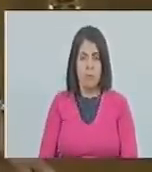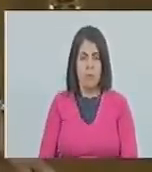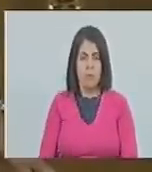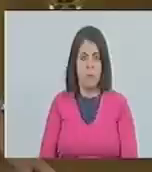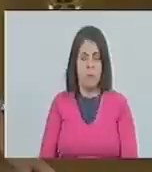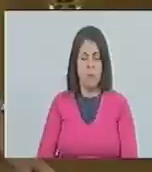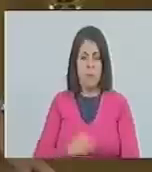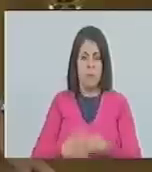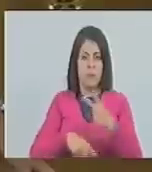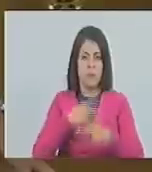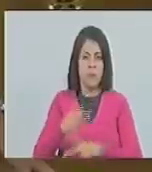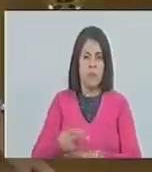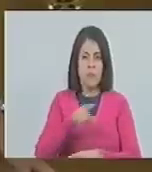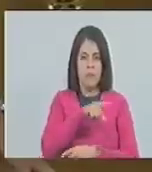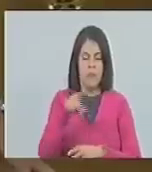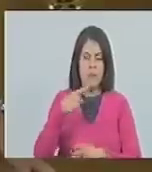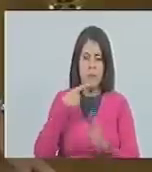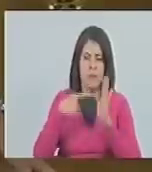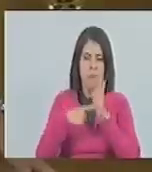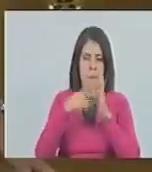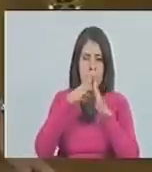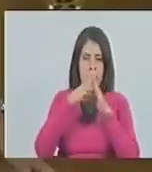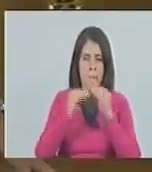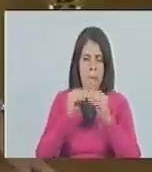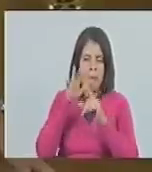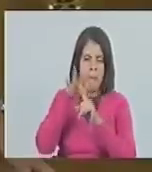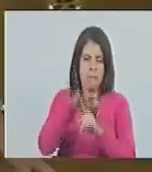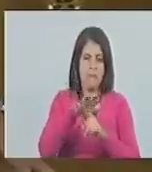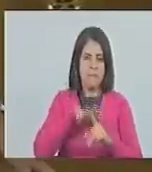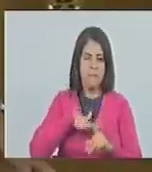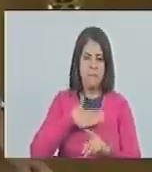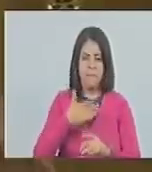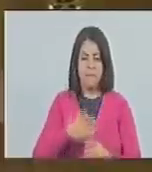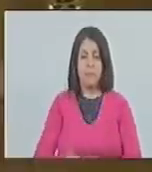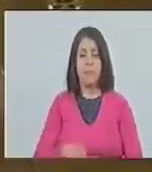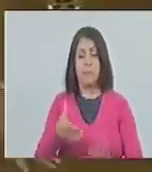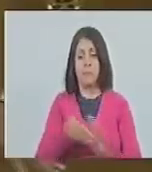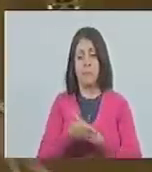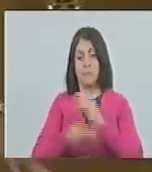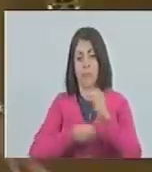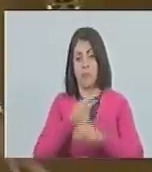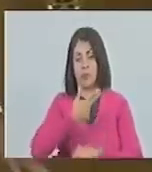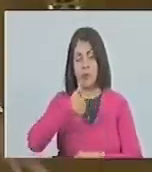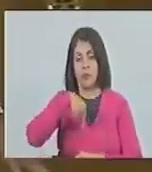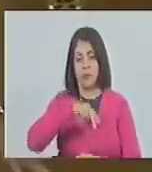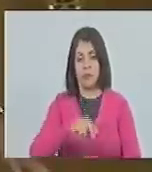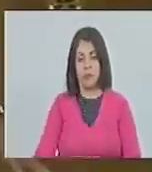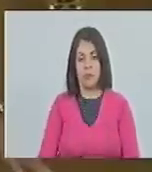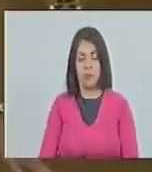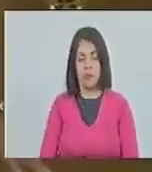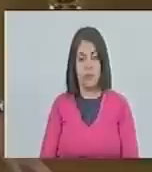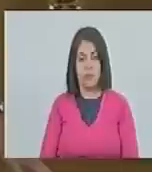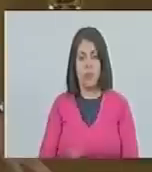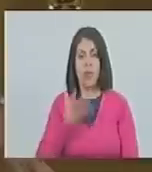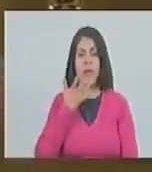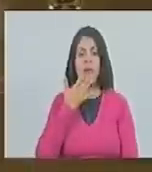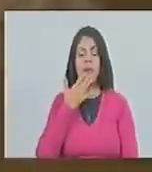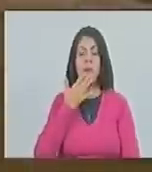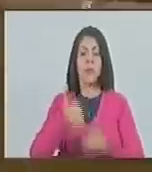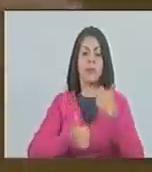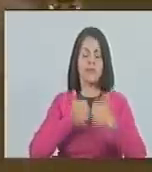Es una etapa en la que sobre él se aplica toda la presión posible, como se hizo con nosotros, y ejemplo de ello